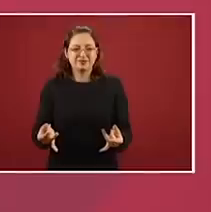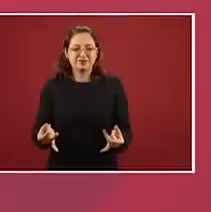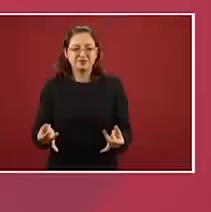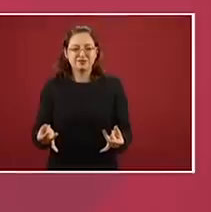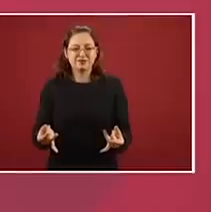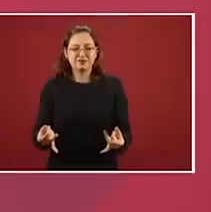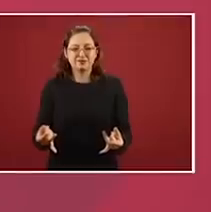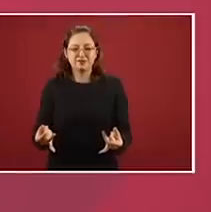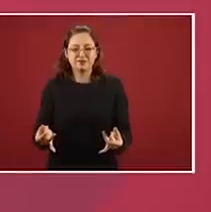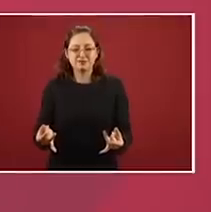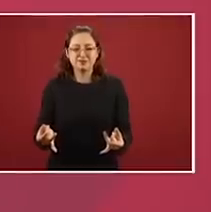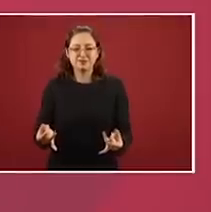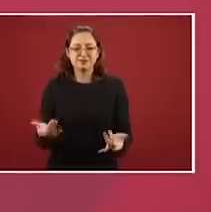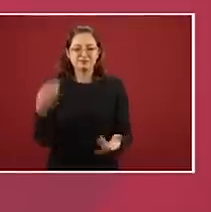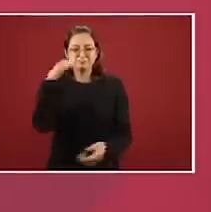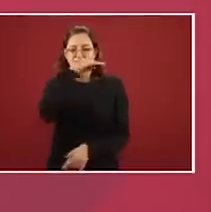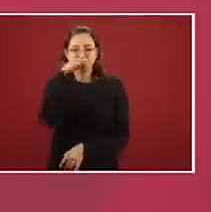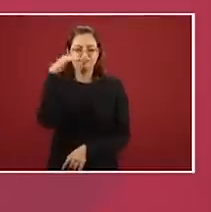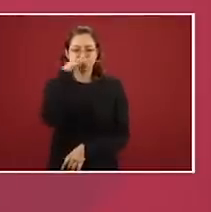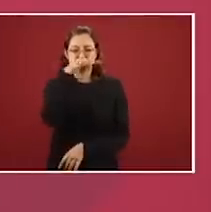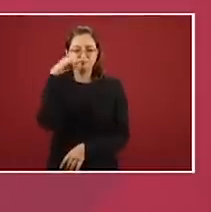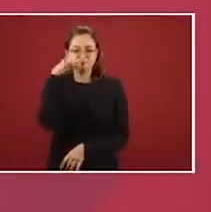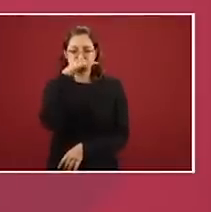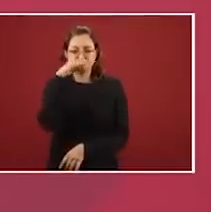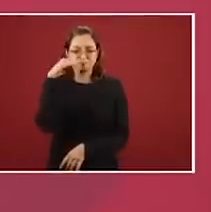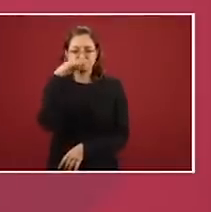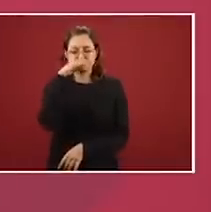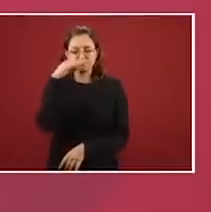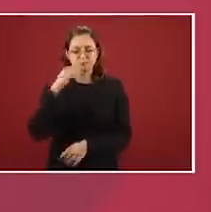y gratuito,